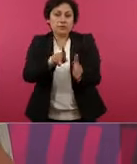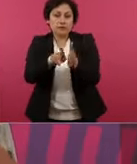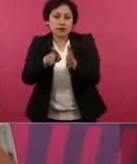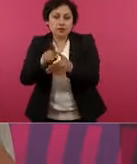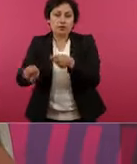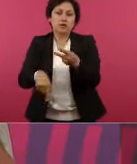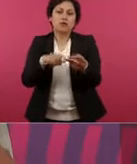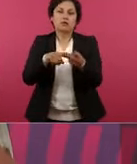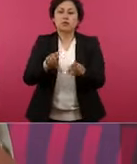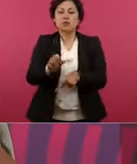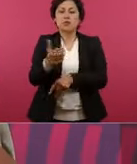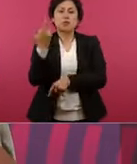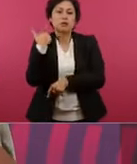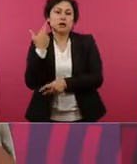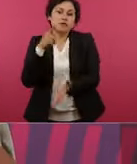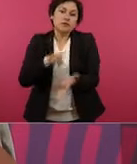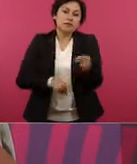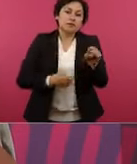más libertad,